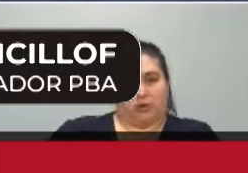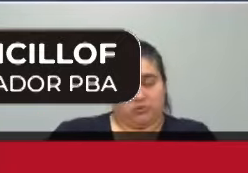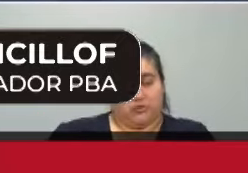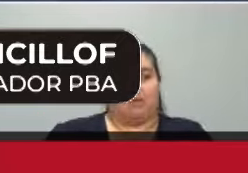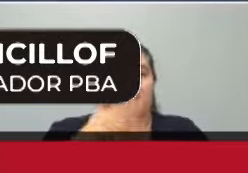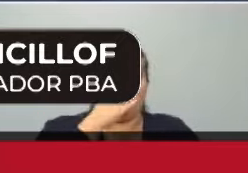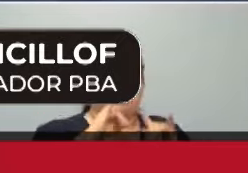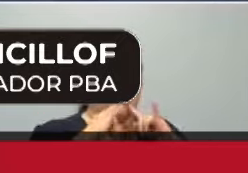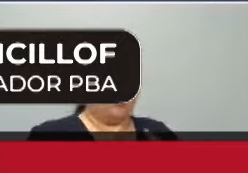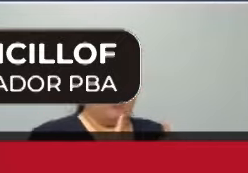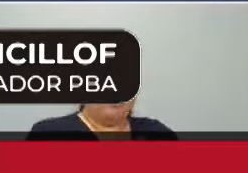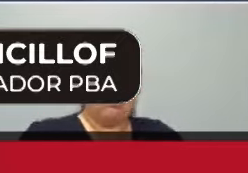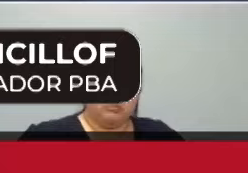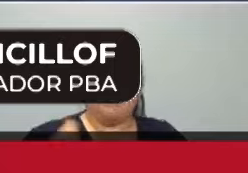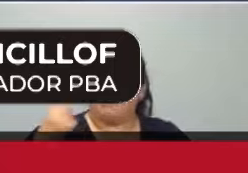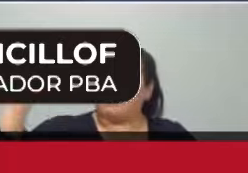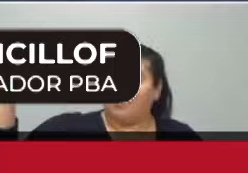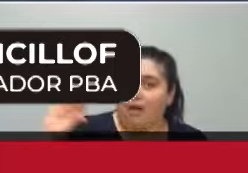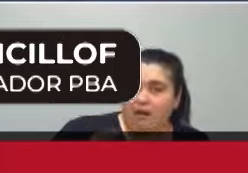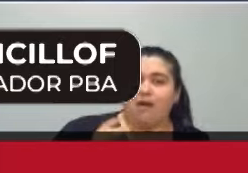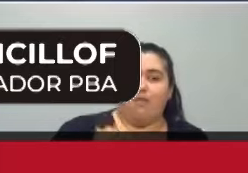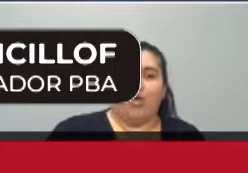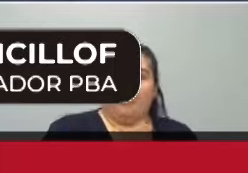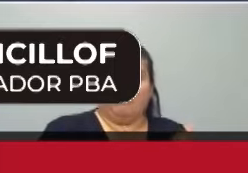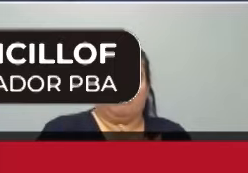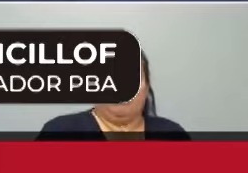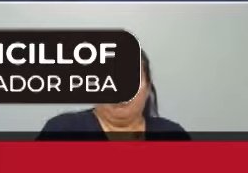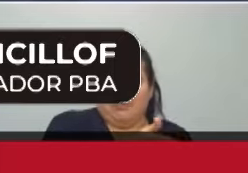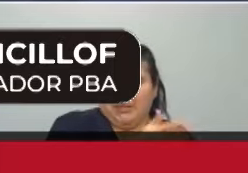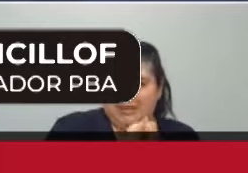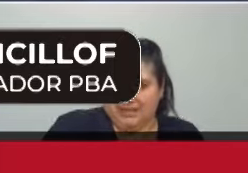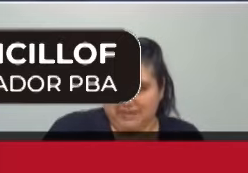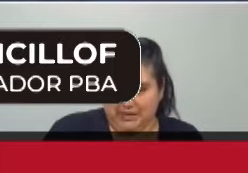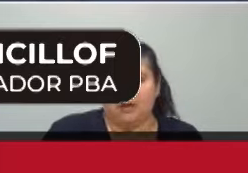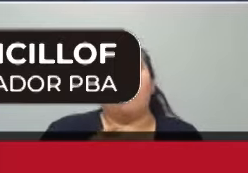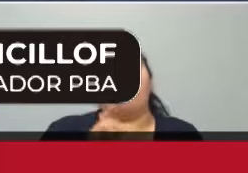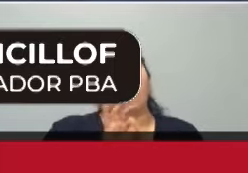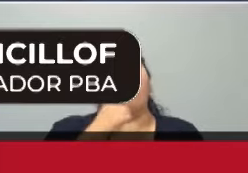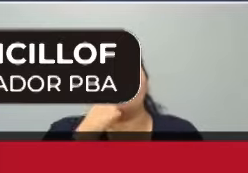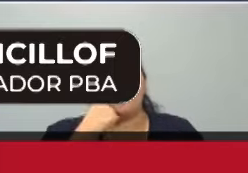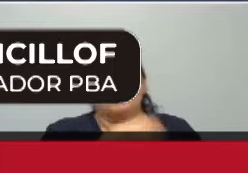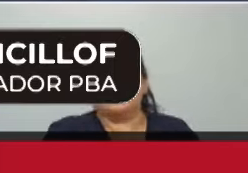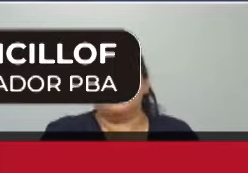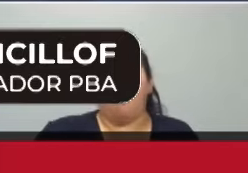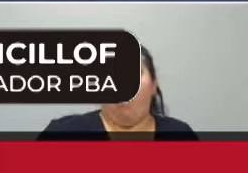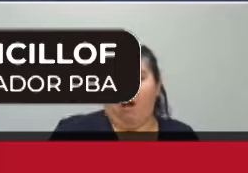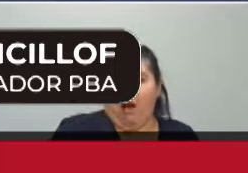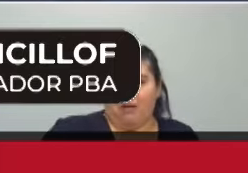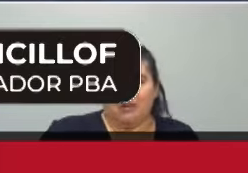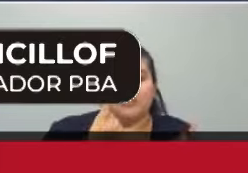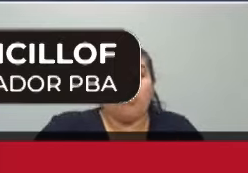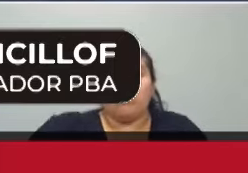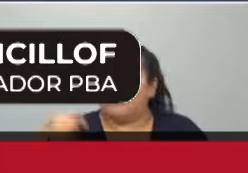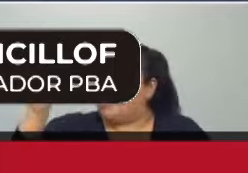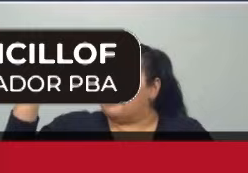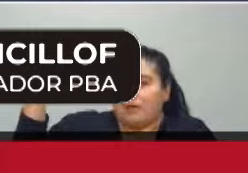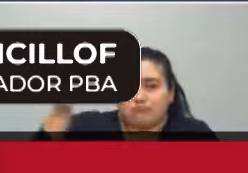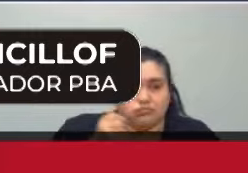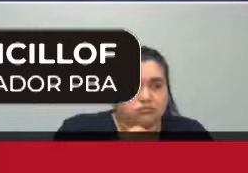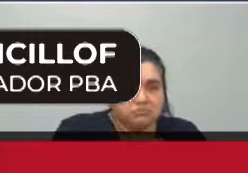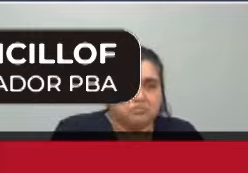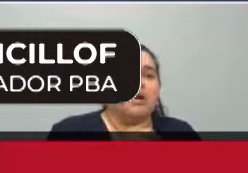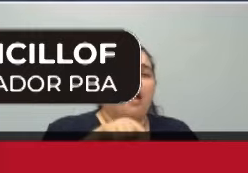provincial pero con recursos nacionales, otras que ejecutan los gobiernos municipales con recursos nacionales. Son todas obras